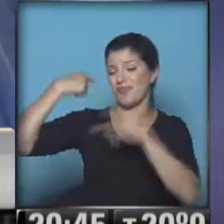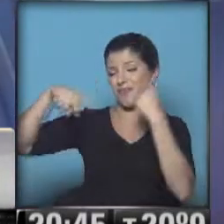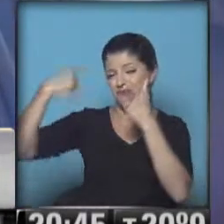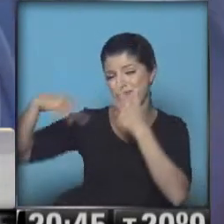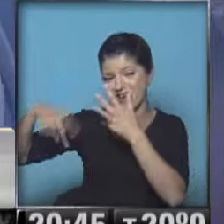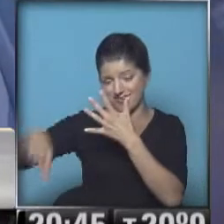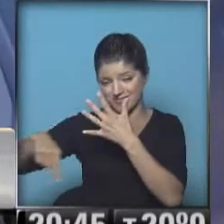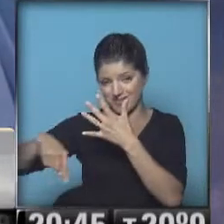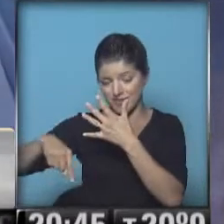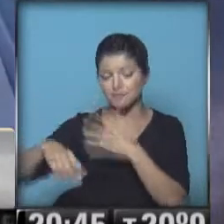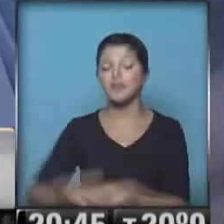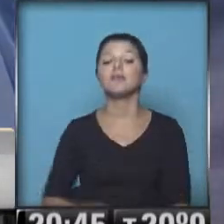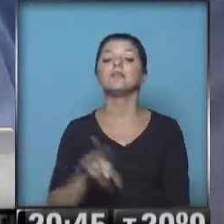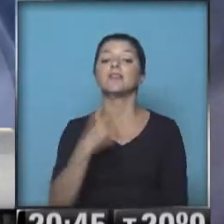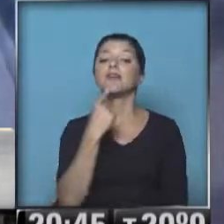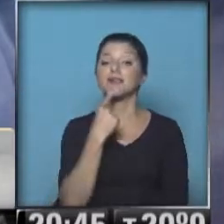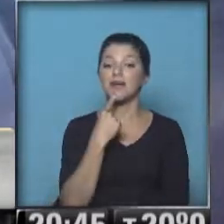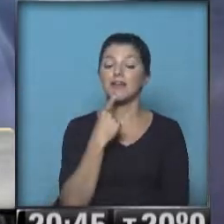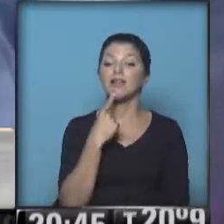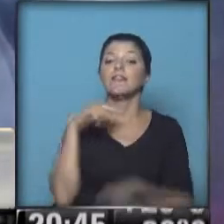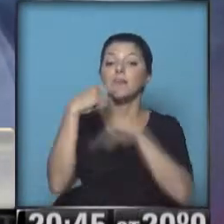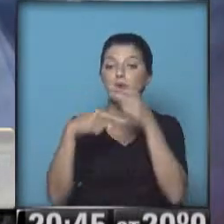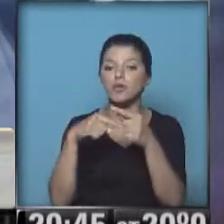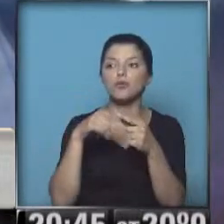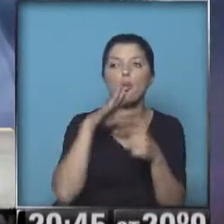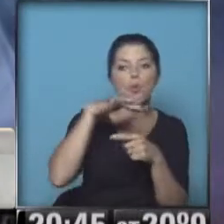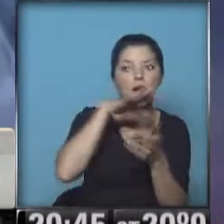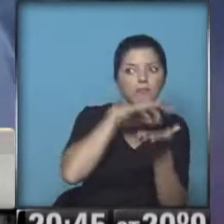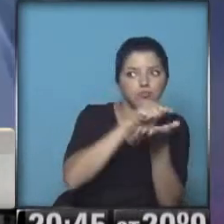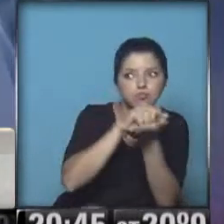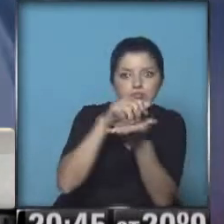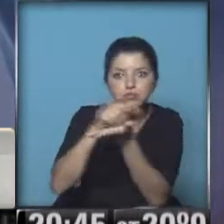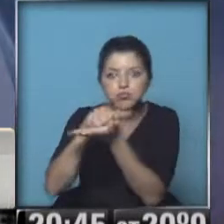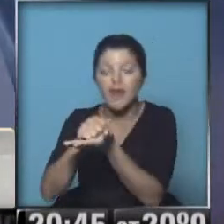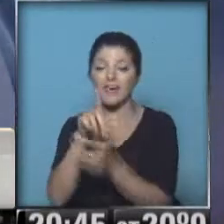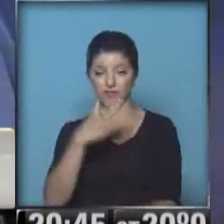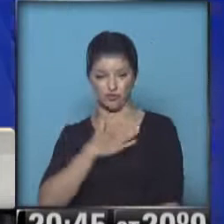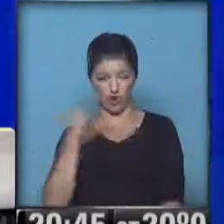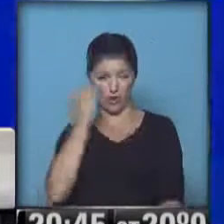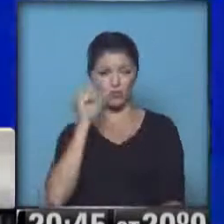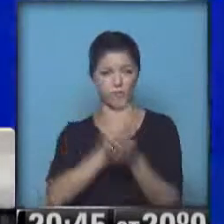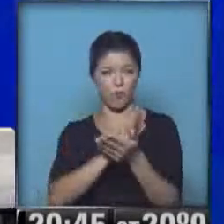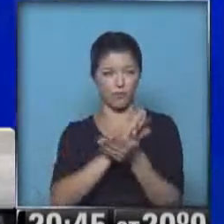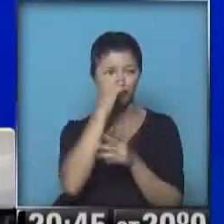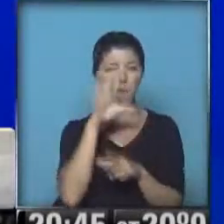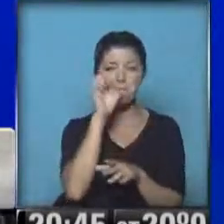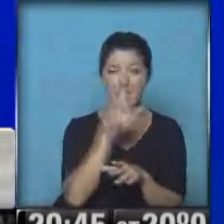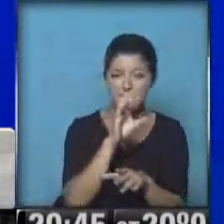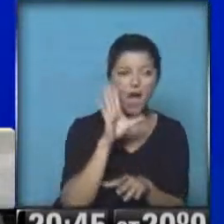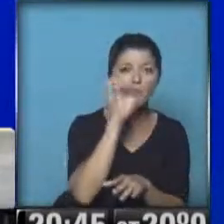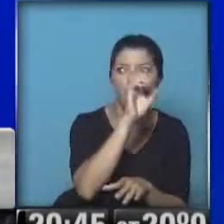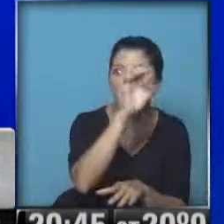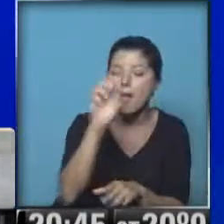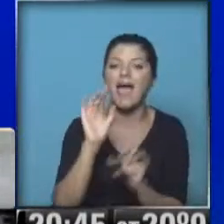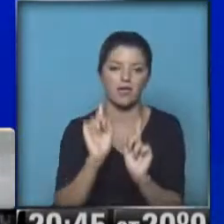últimos días. Israel está ampliando los asentamientos en los territorios ocupados, esto que yo siempre digo que es como un Pac-Man que avanza. Por otra